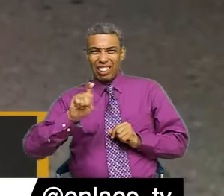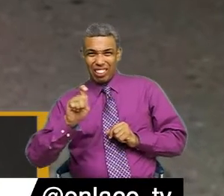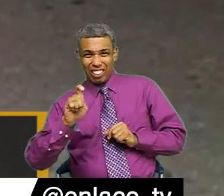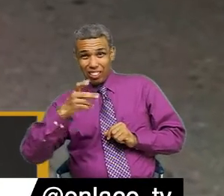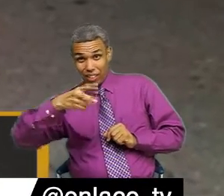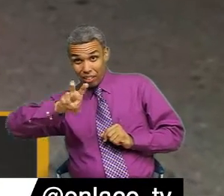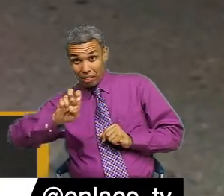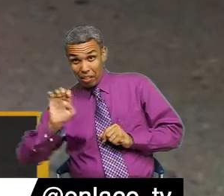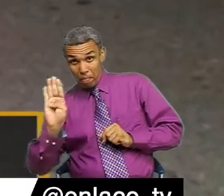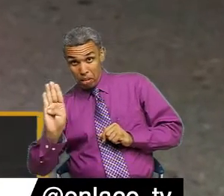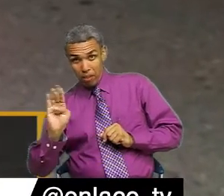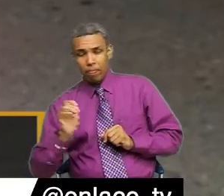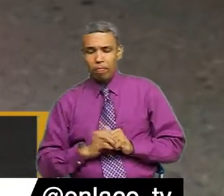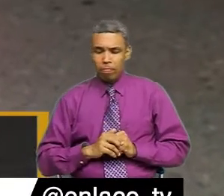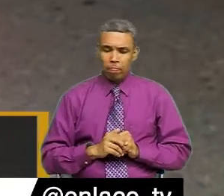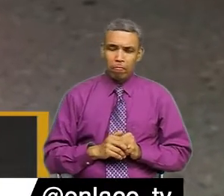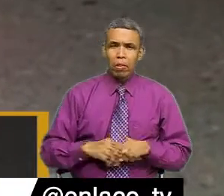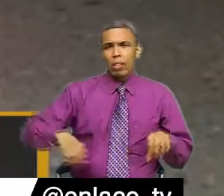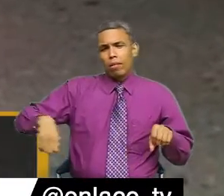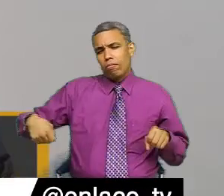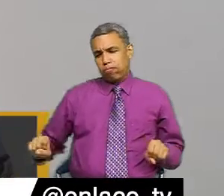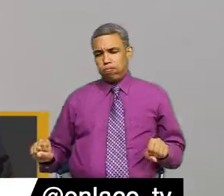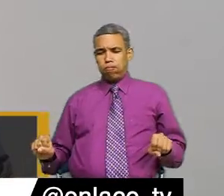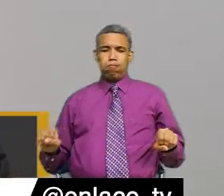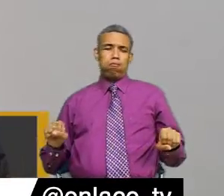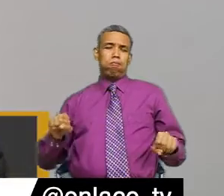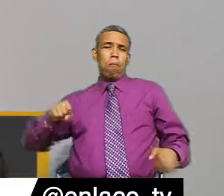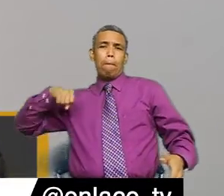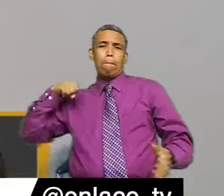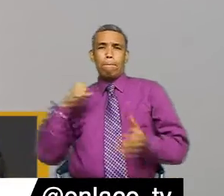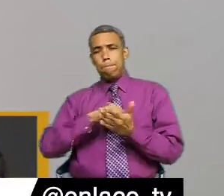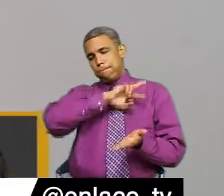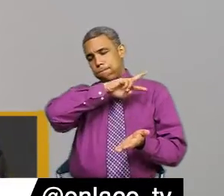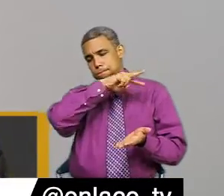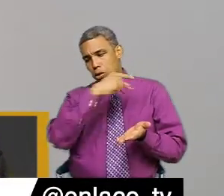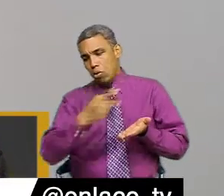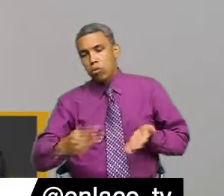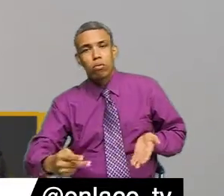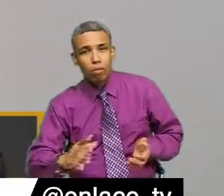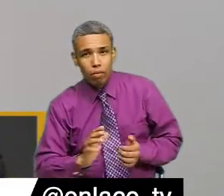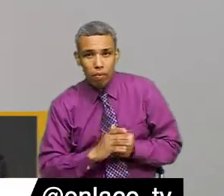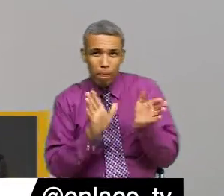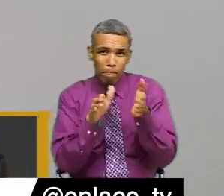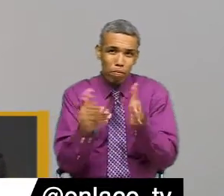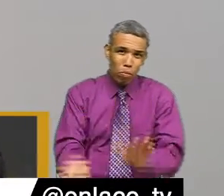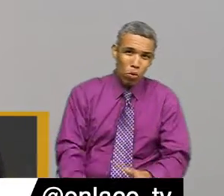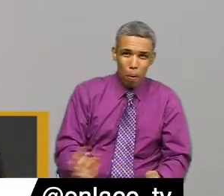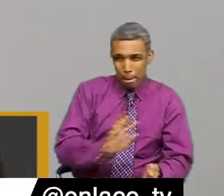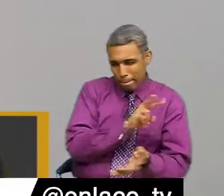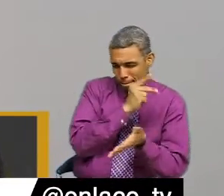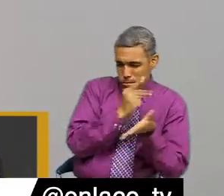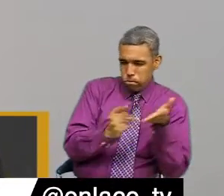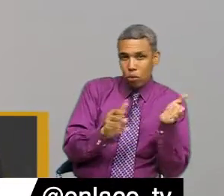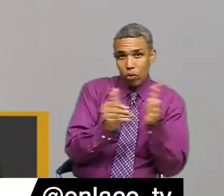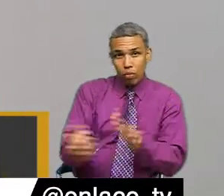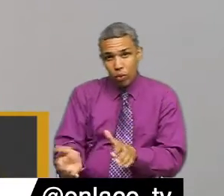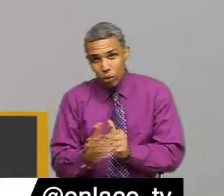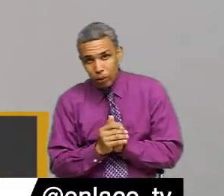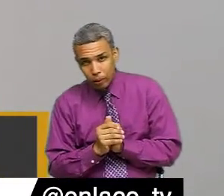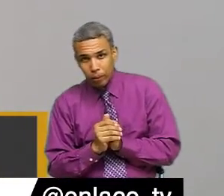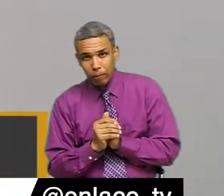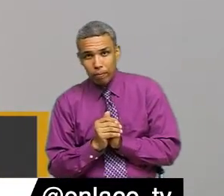se encontraba tirado en el pavimento. Las unidades llegan al lugar, hacen el levantamiento de cadáver.